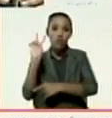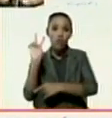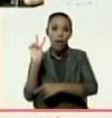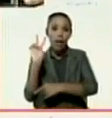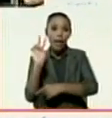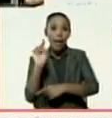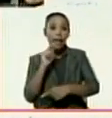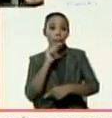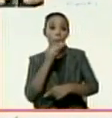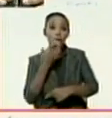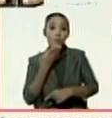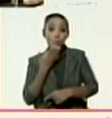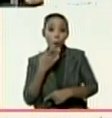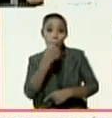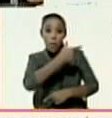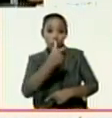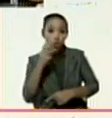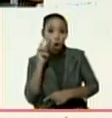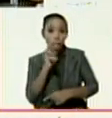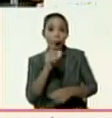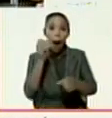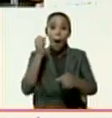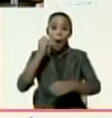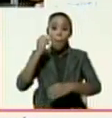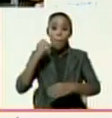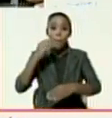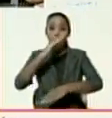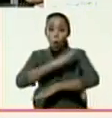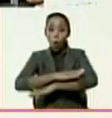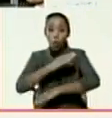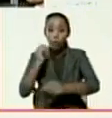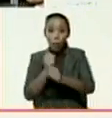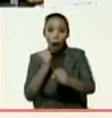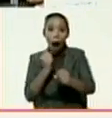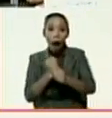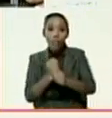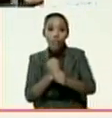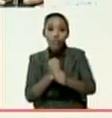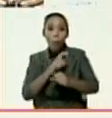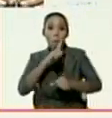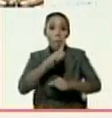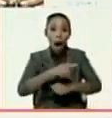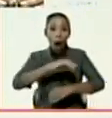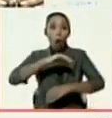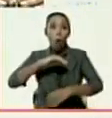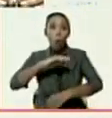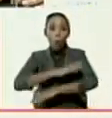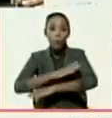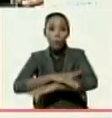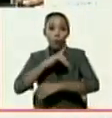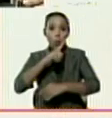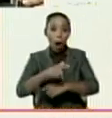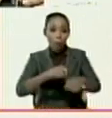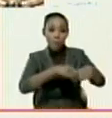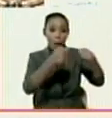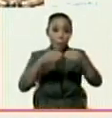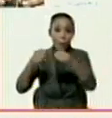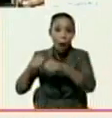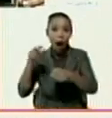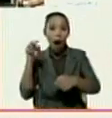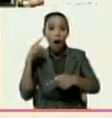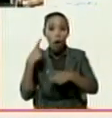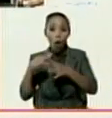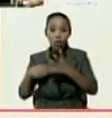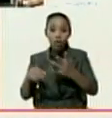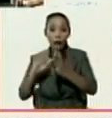crimen, al terrorismo, sigan llevando a cabo esos cometidos que lo perjudica a usted, a todos ustedes.